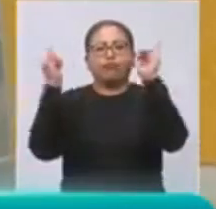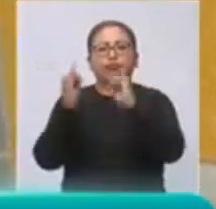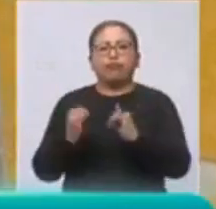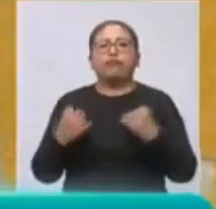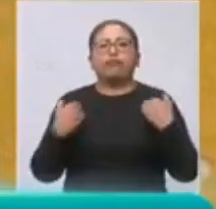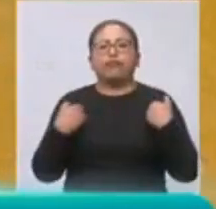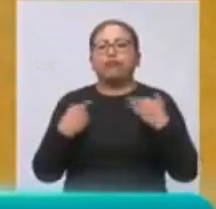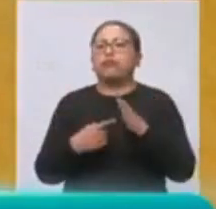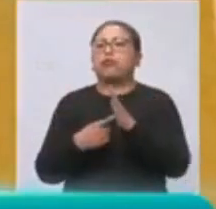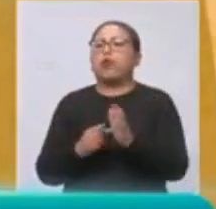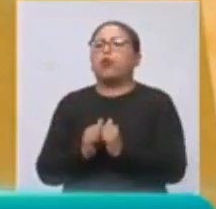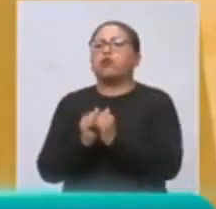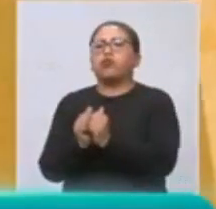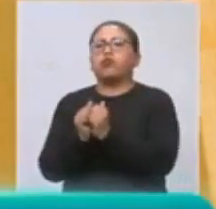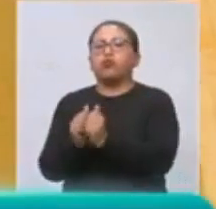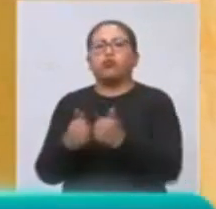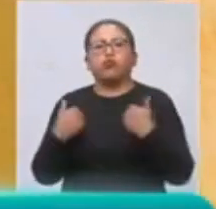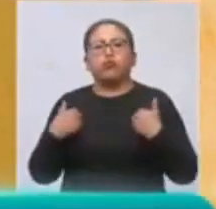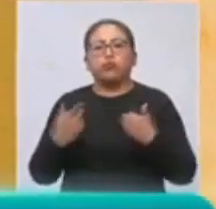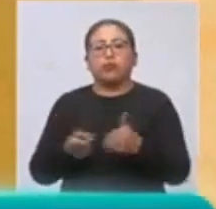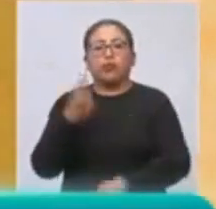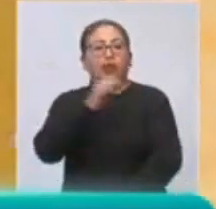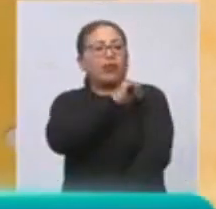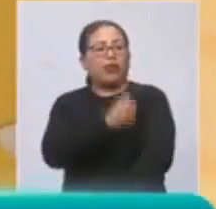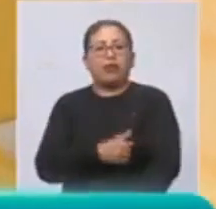mostrar este acompañamiento que hace nuestra primera autoridad,